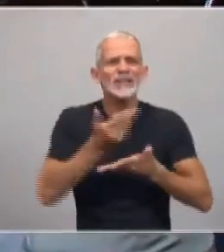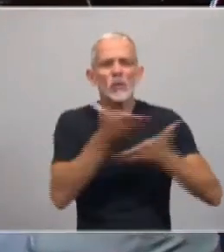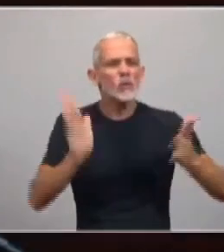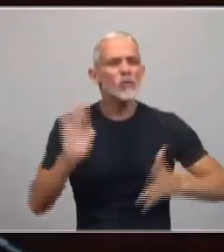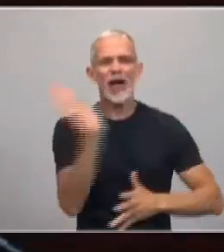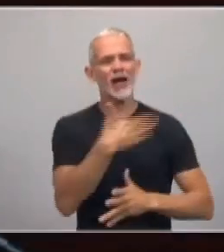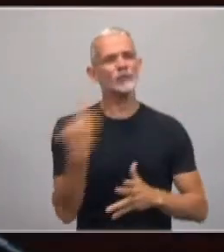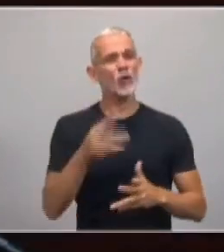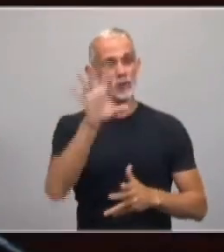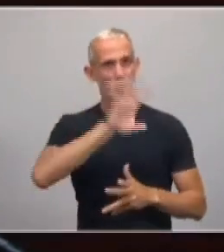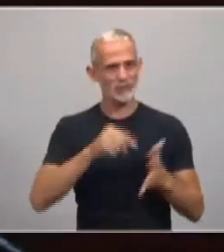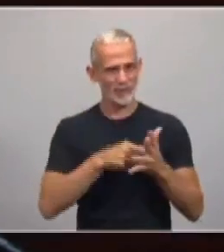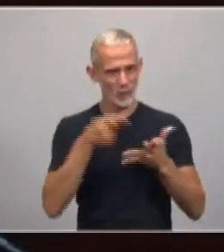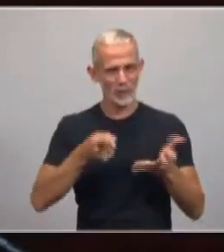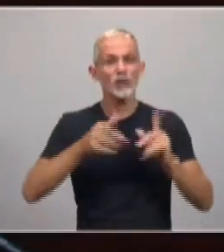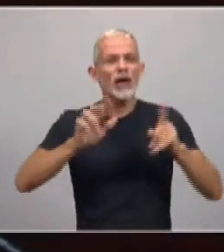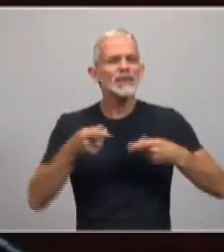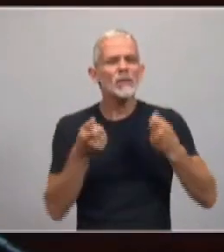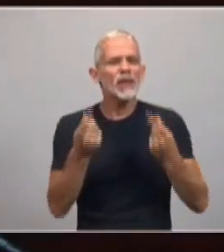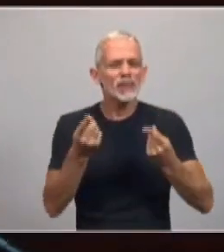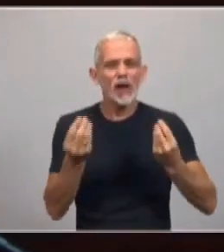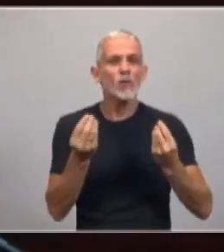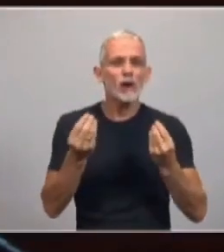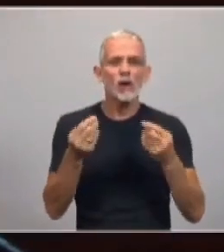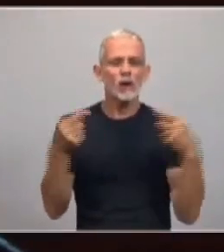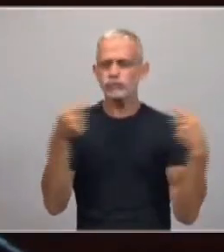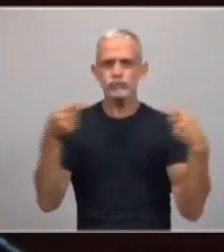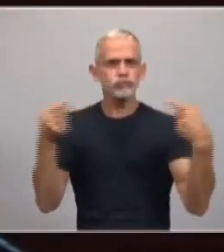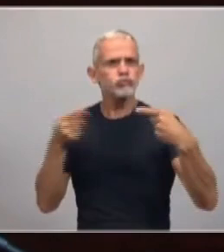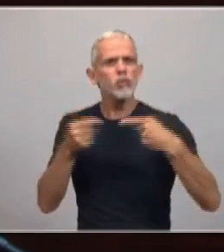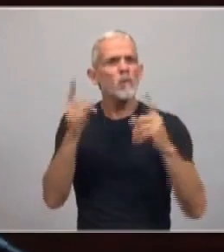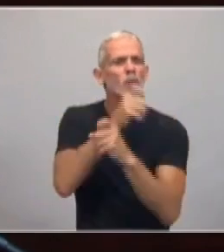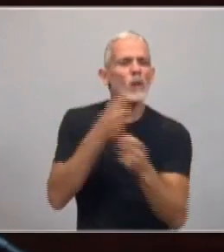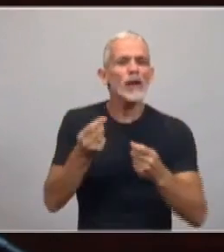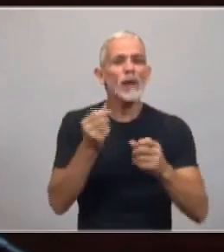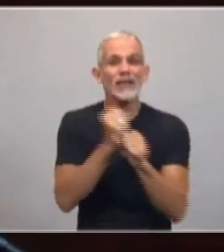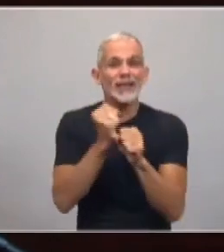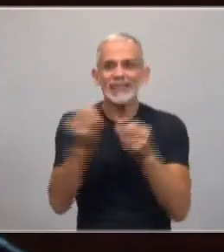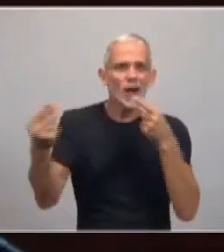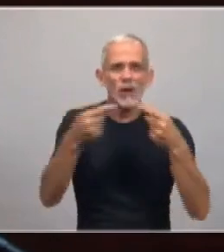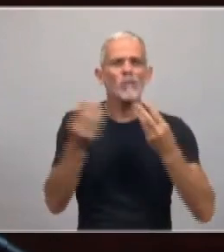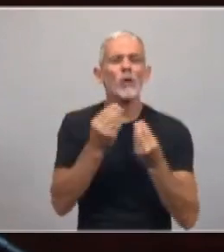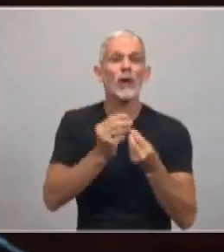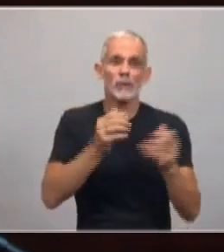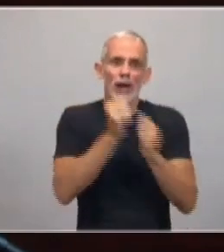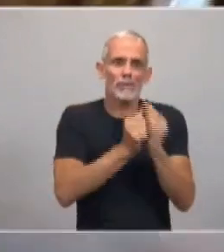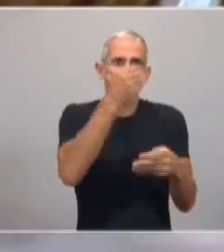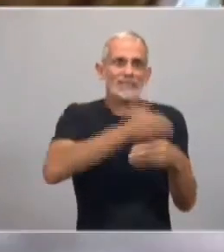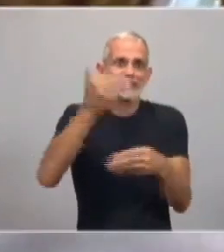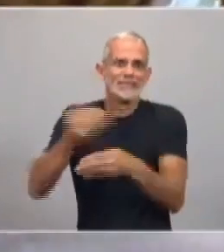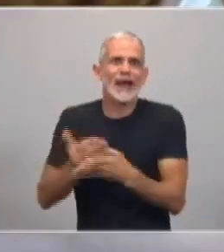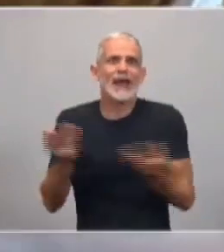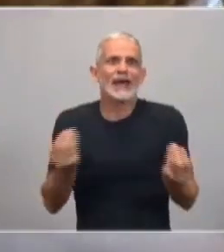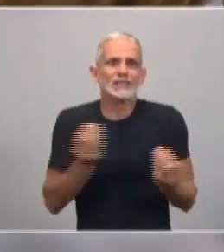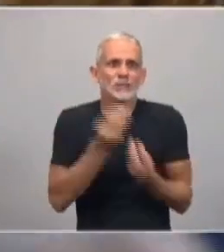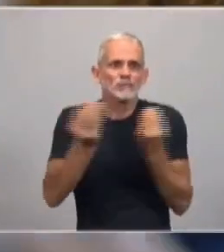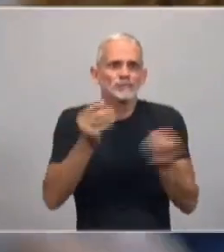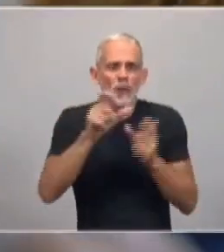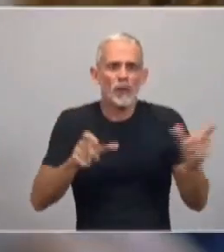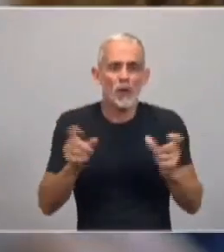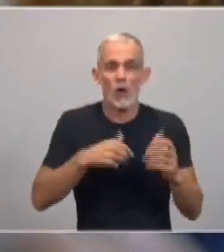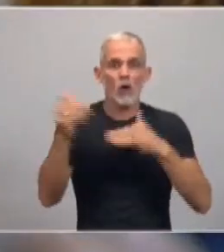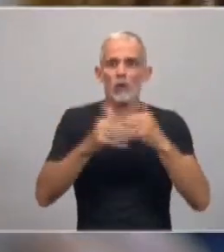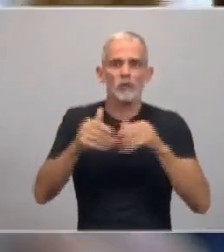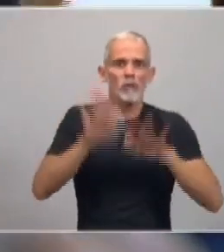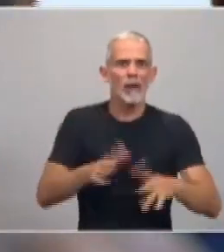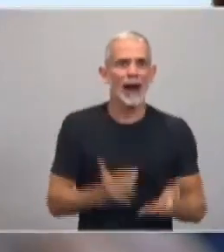pública, sino también se abordaron los conflictos laborales que se presentan por cierres de empresa o paralización de la obra